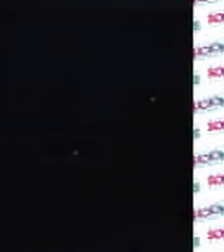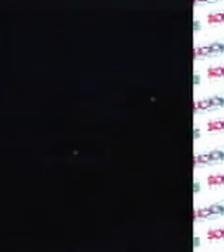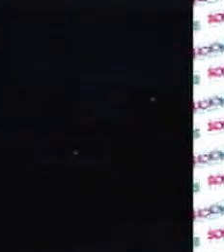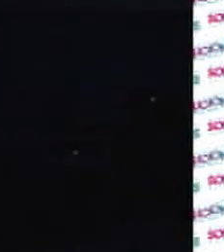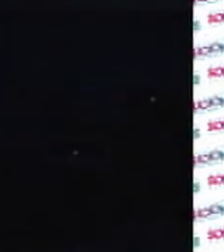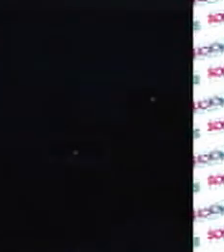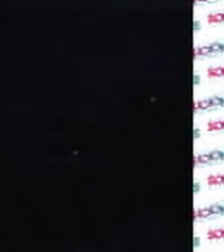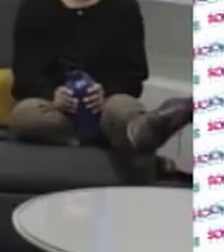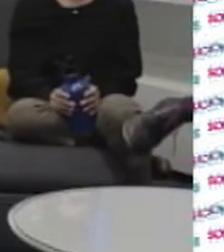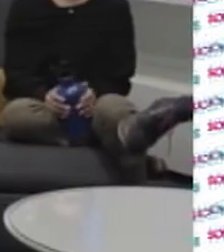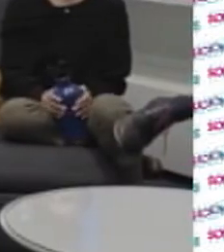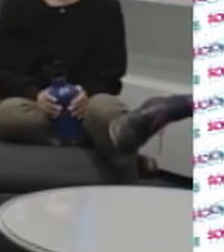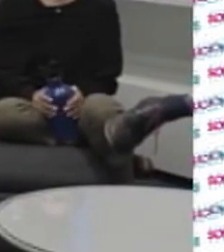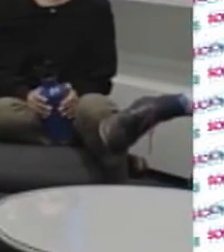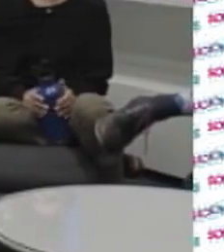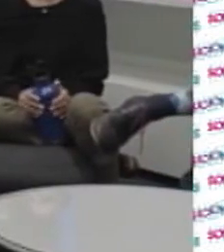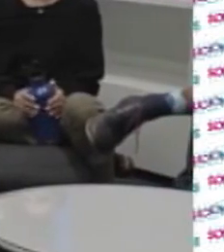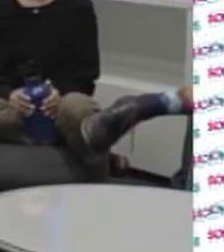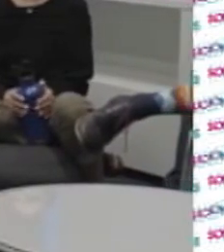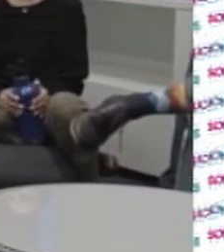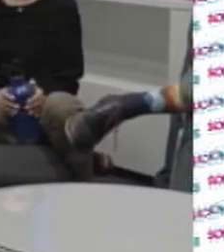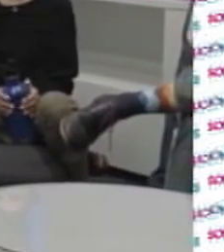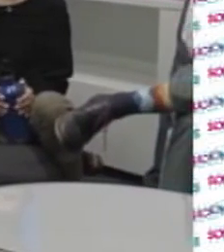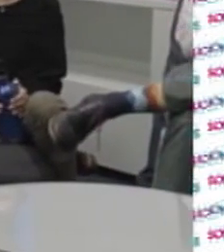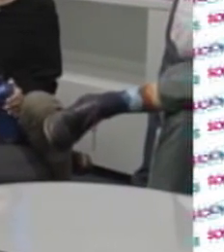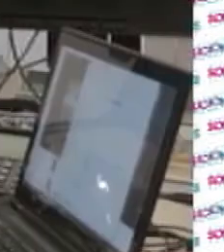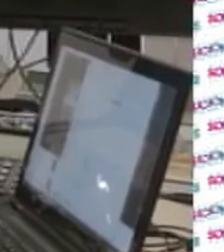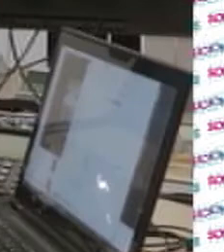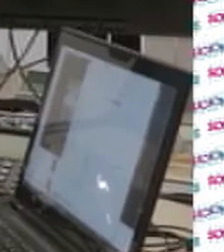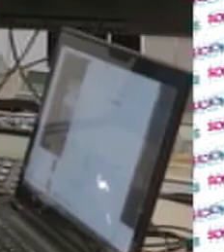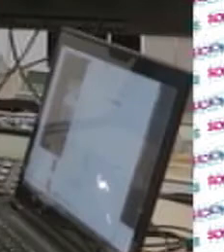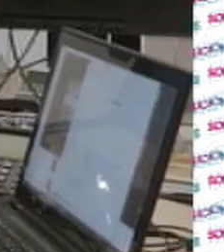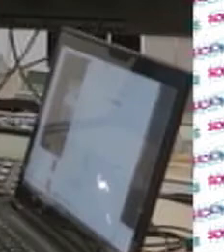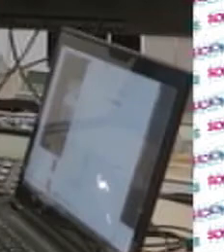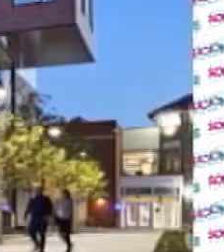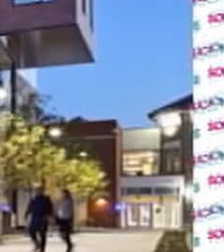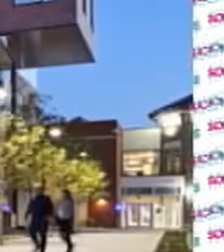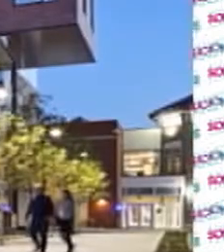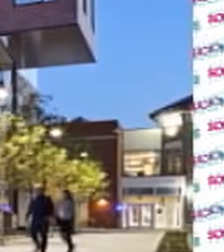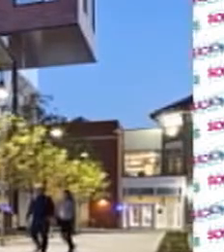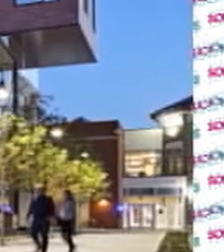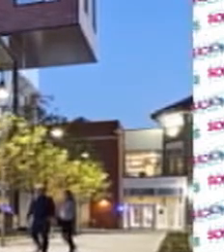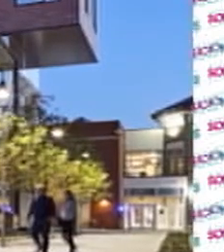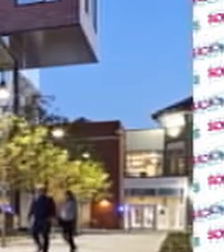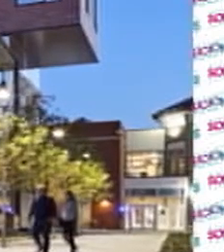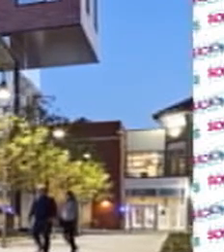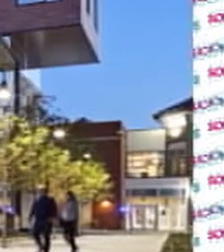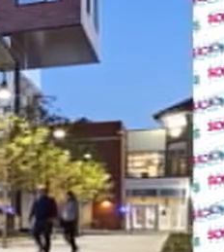participando en procesos de diseño para importantes clientes de la firma en Norteamérica, Europa y el Medio Oriente.